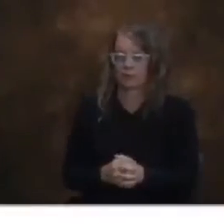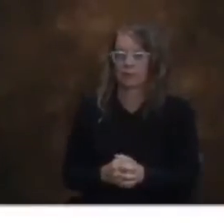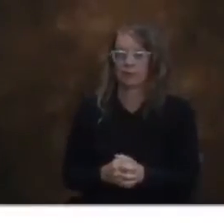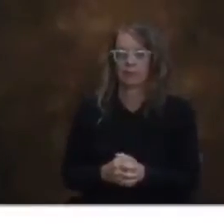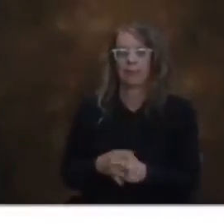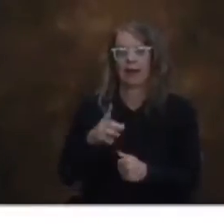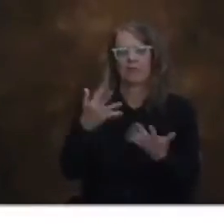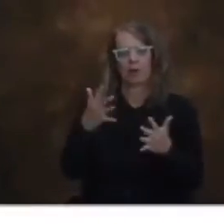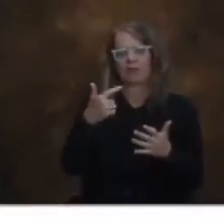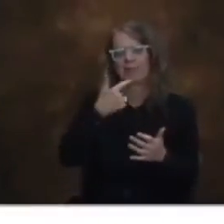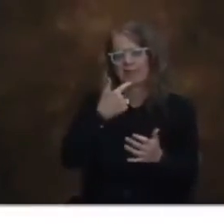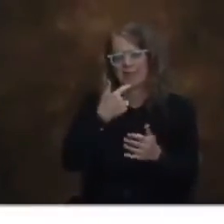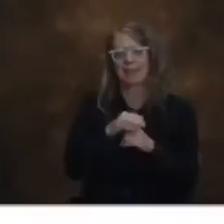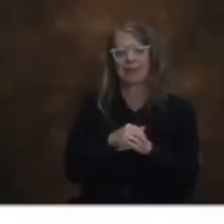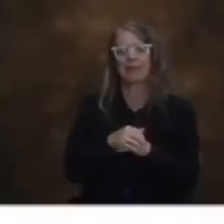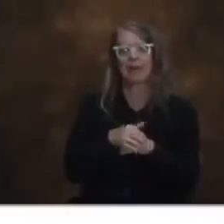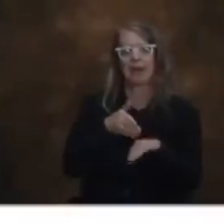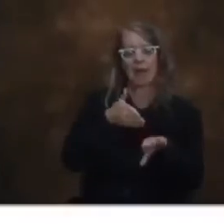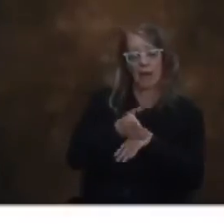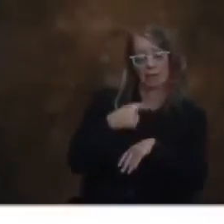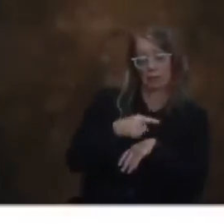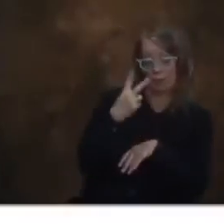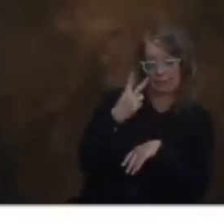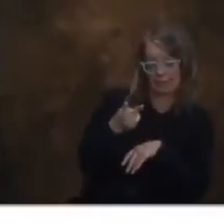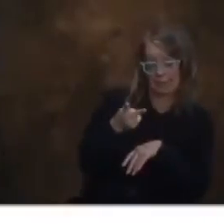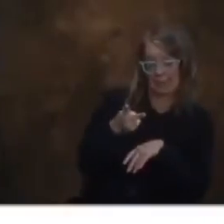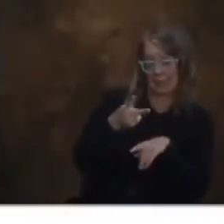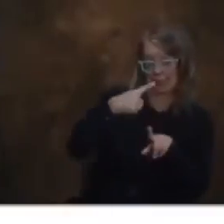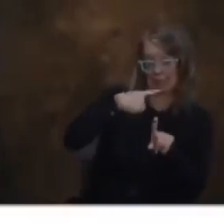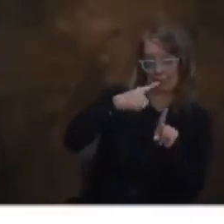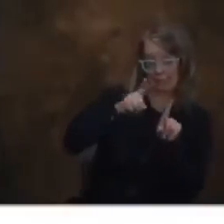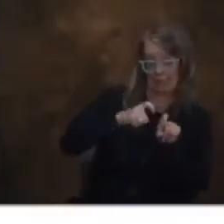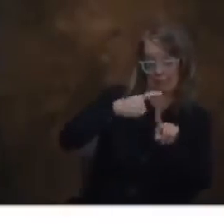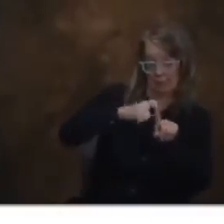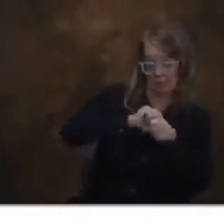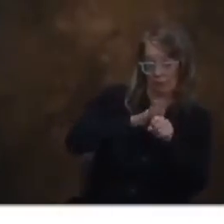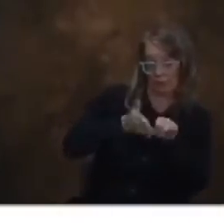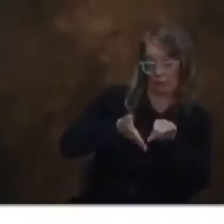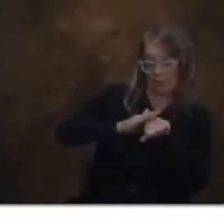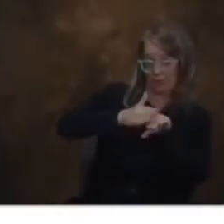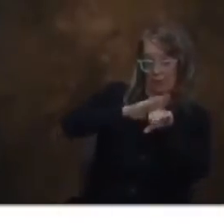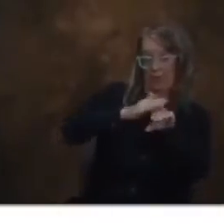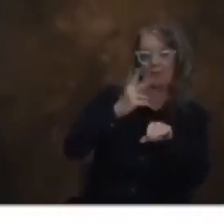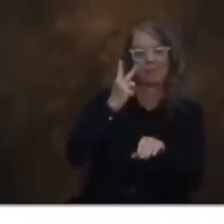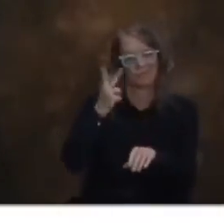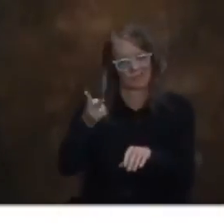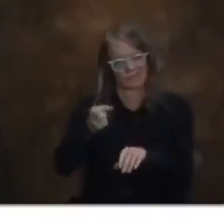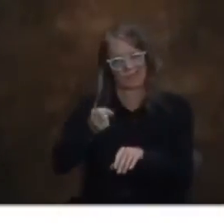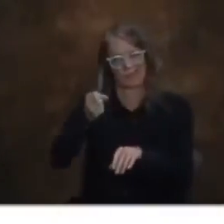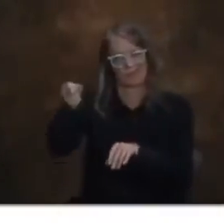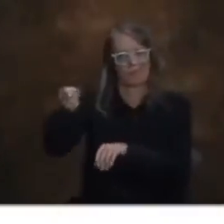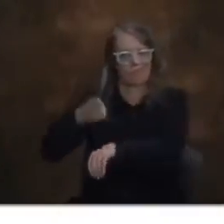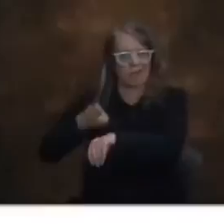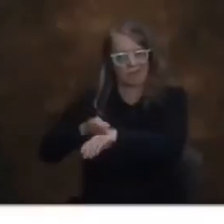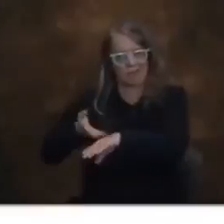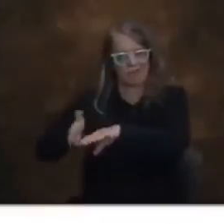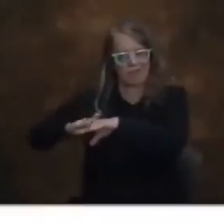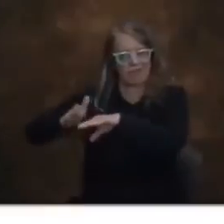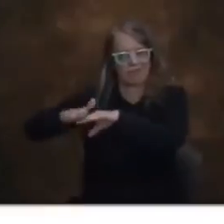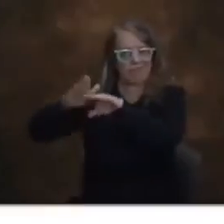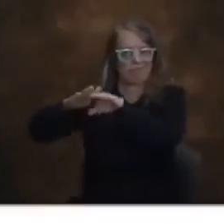muchas veces después de un período de rápido aumento de casos veremos un aumento en hospitalizaciones dentro de pocas semanas